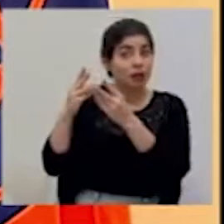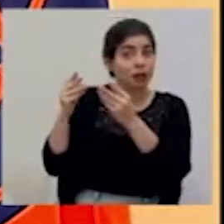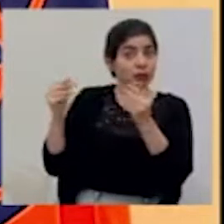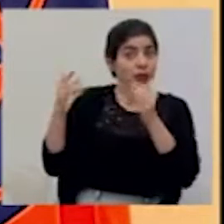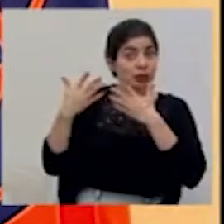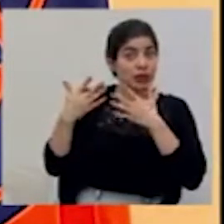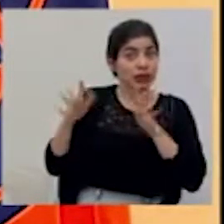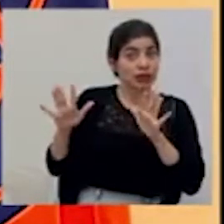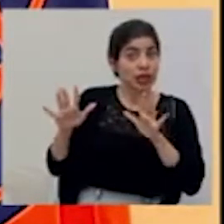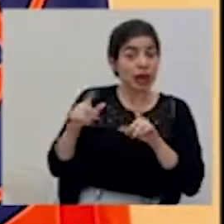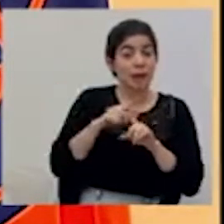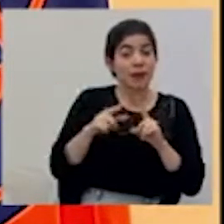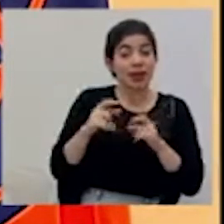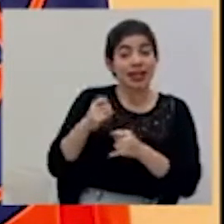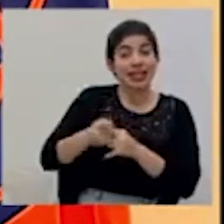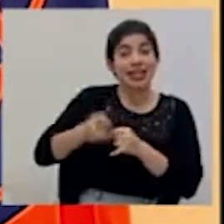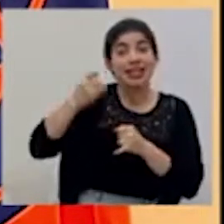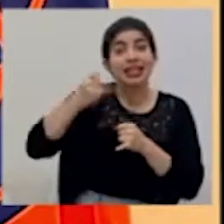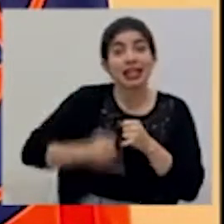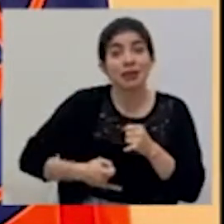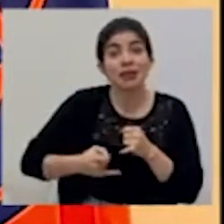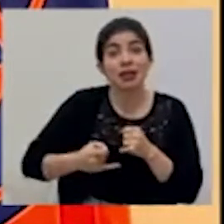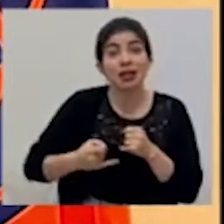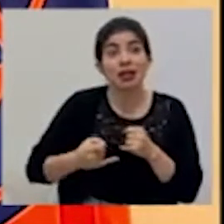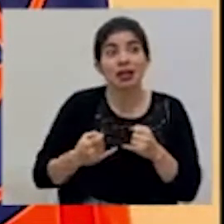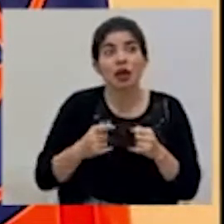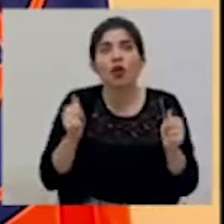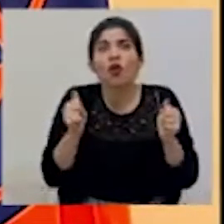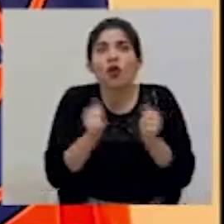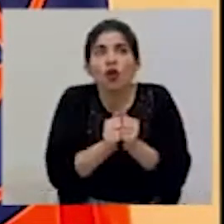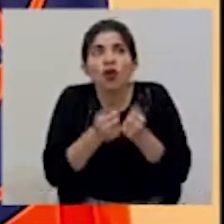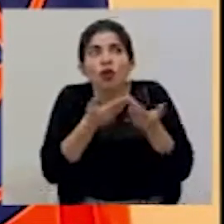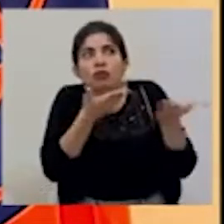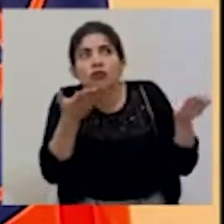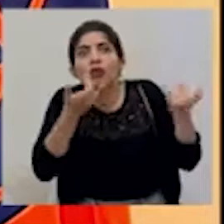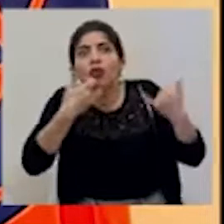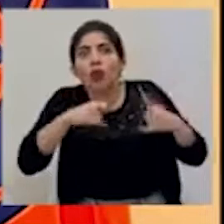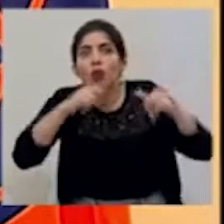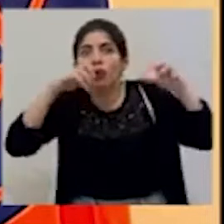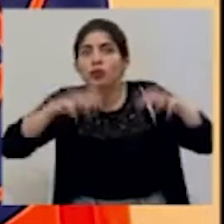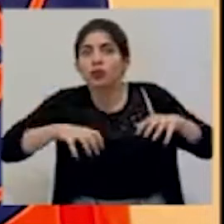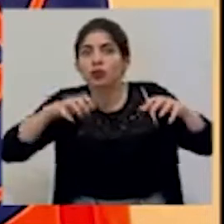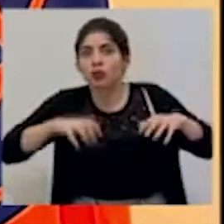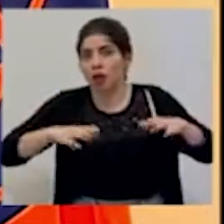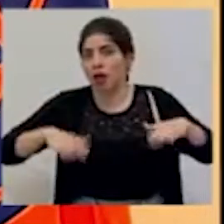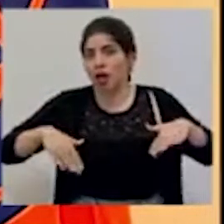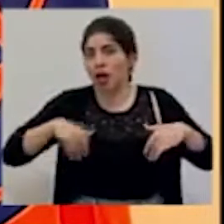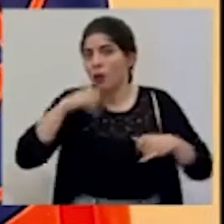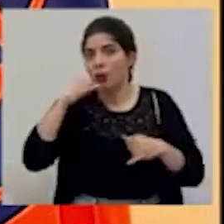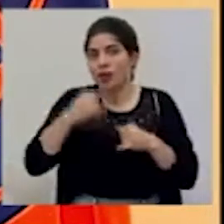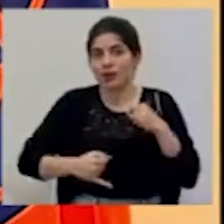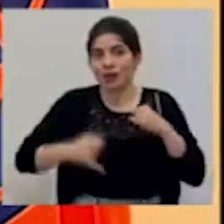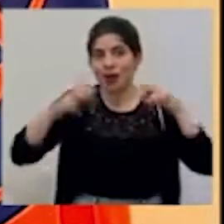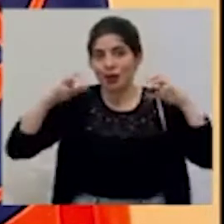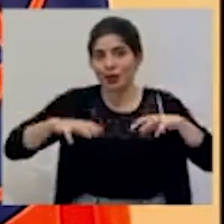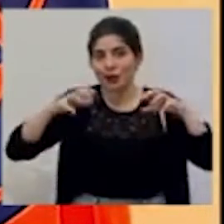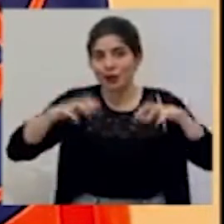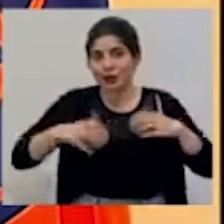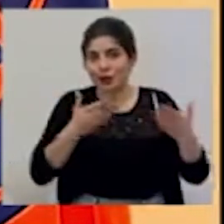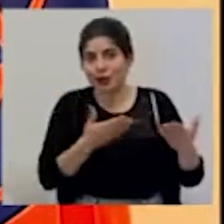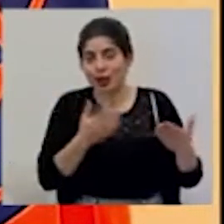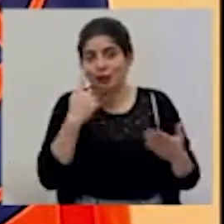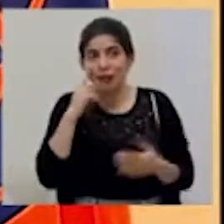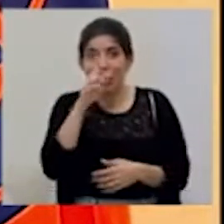periodo lo terminamos, pero lo terminamos en época lluviosa. No ha concluido todavía la temporada de lluvias para el